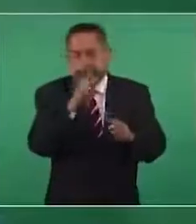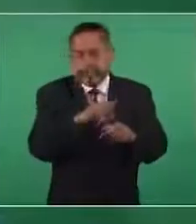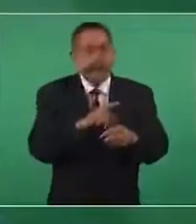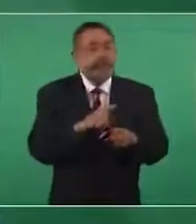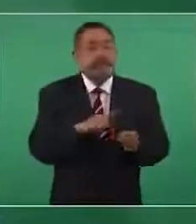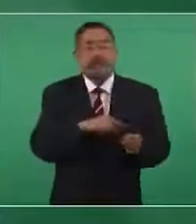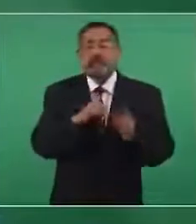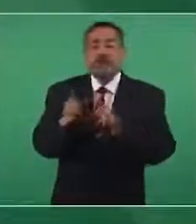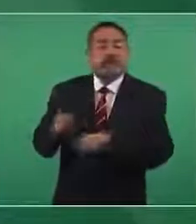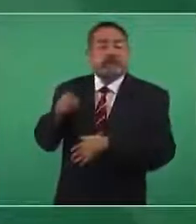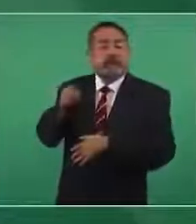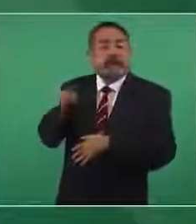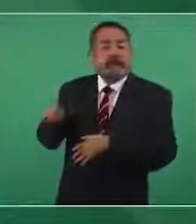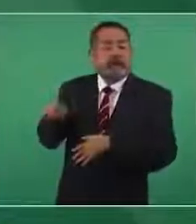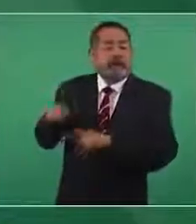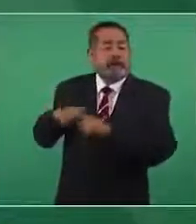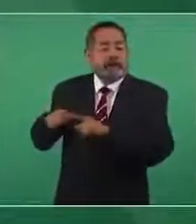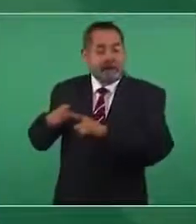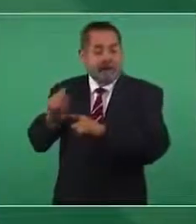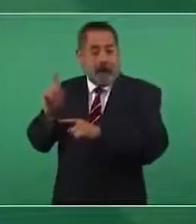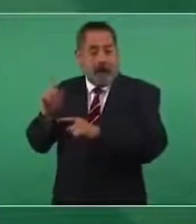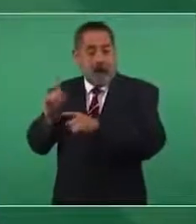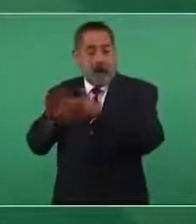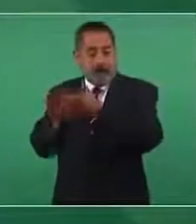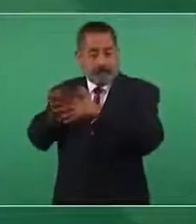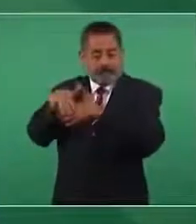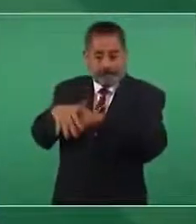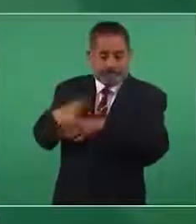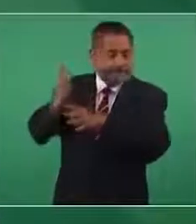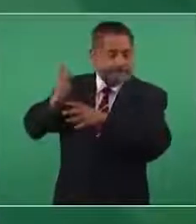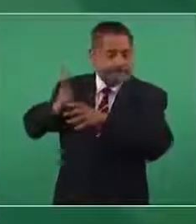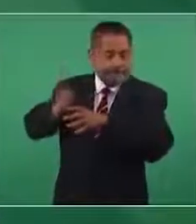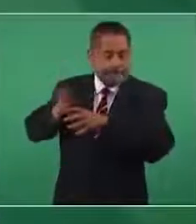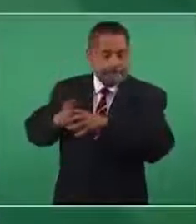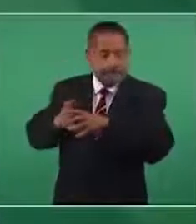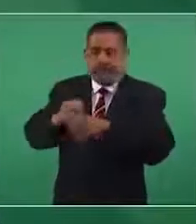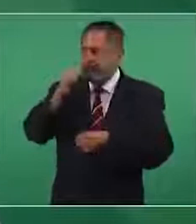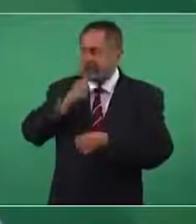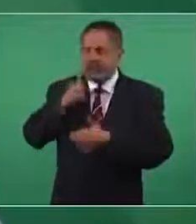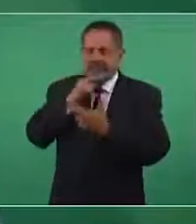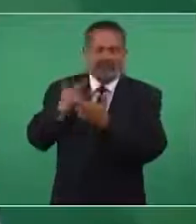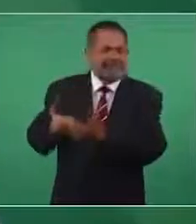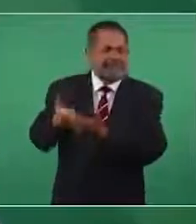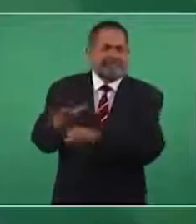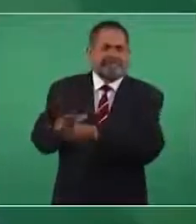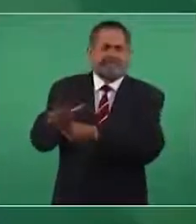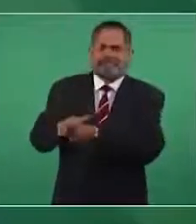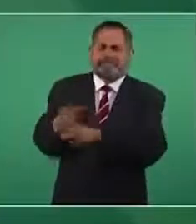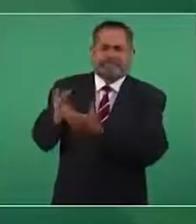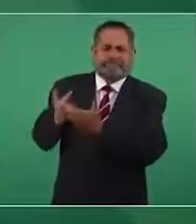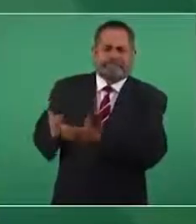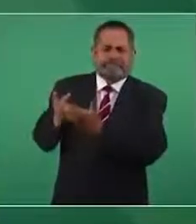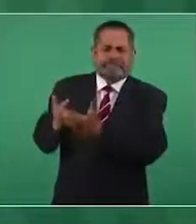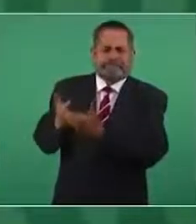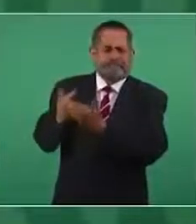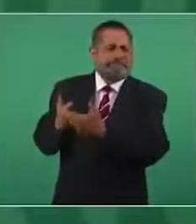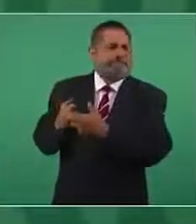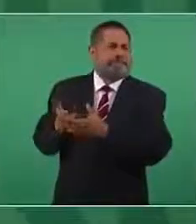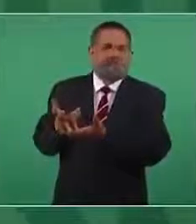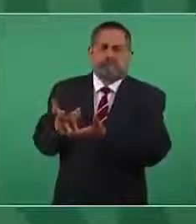se acumula agua suficiente, se almacena agua en los vasos, siempre se tiene el agua